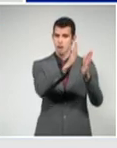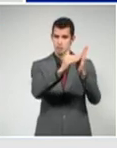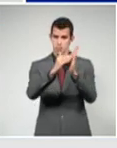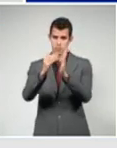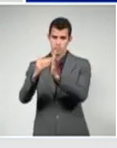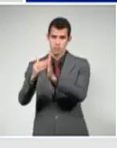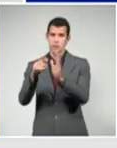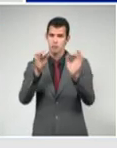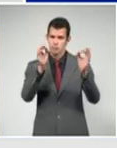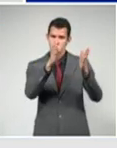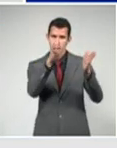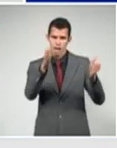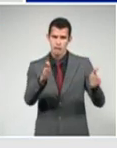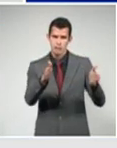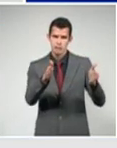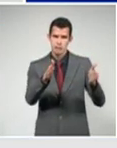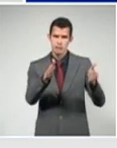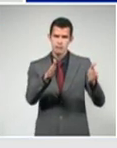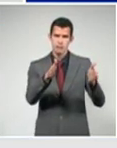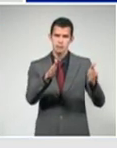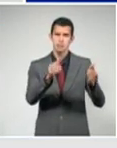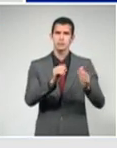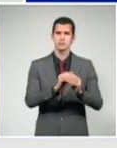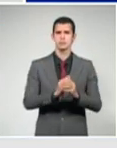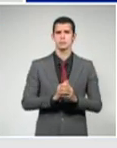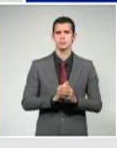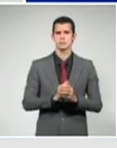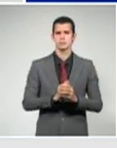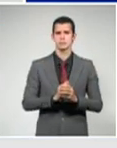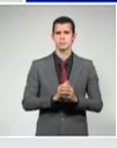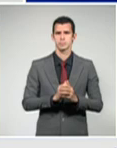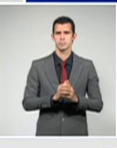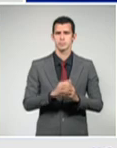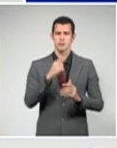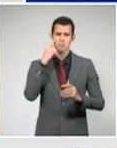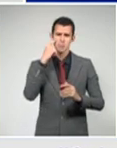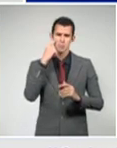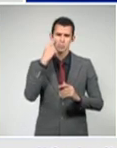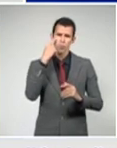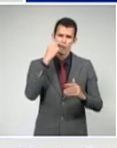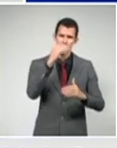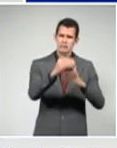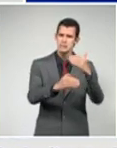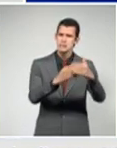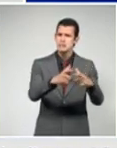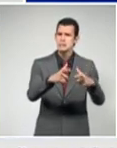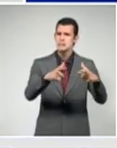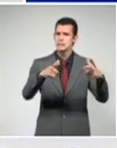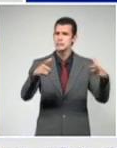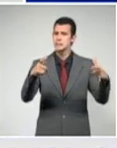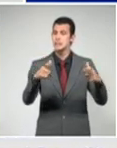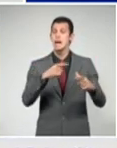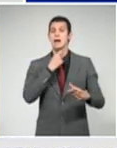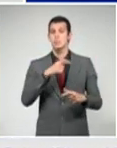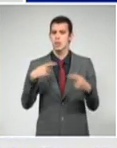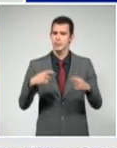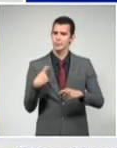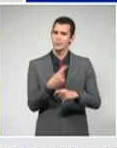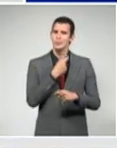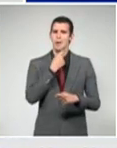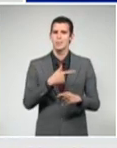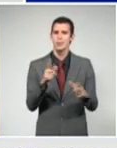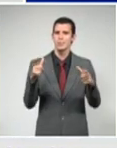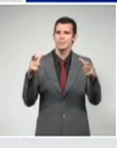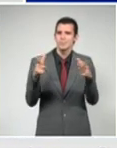16.168, que si el comportamiento no logramos reducirlo, vamos a quedar con